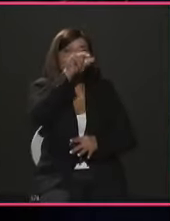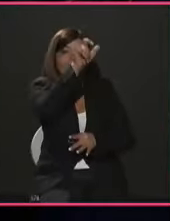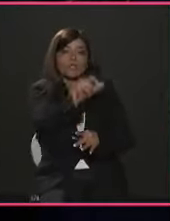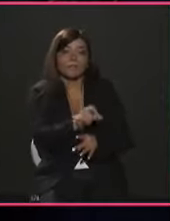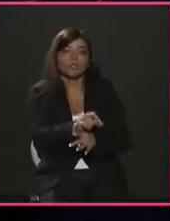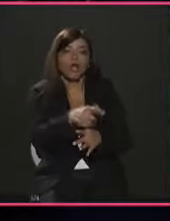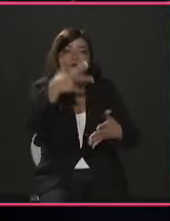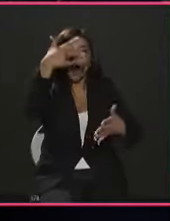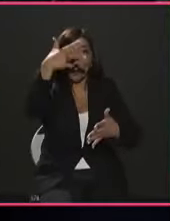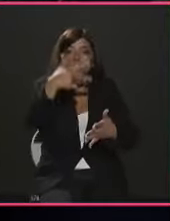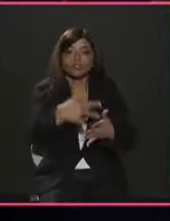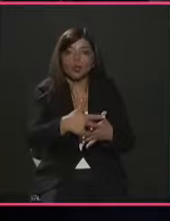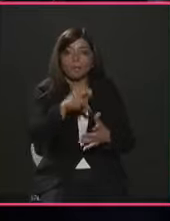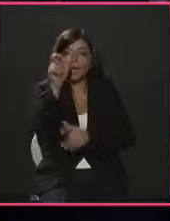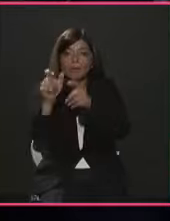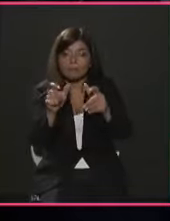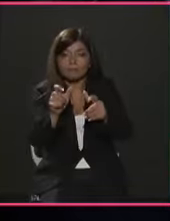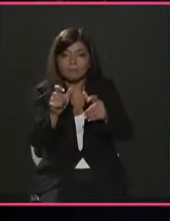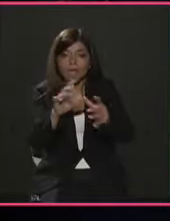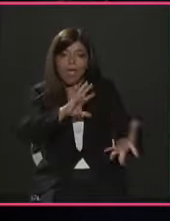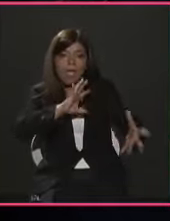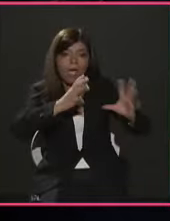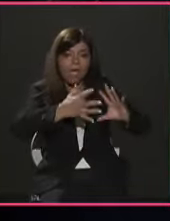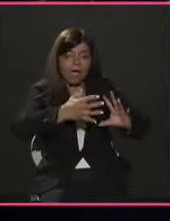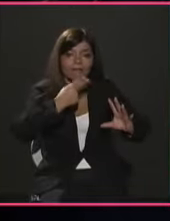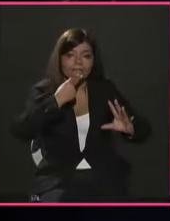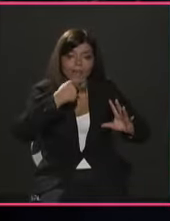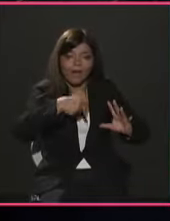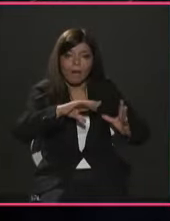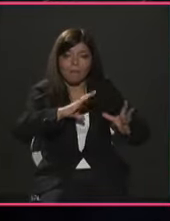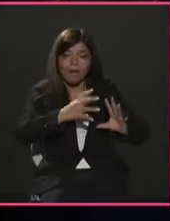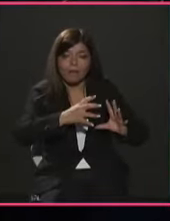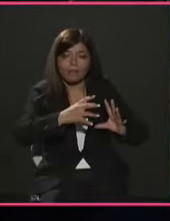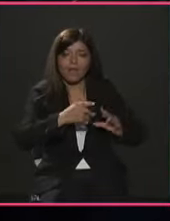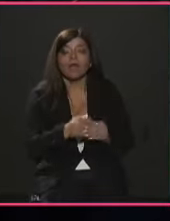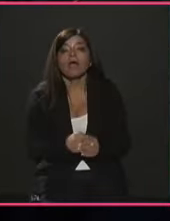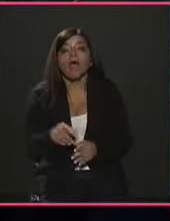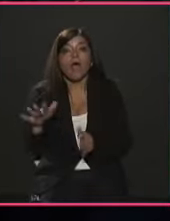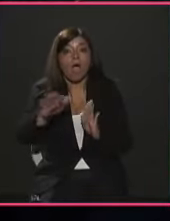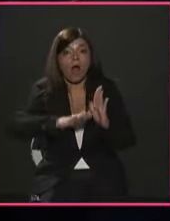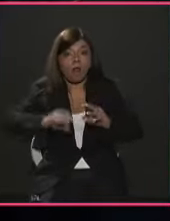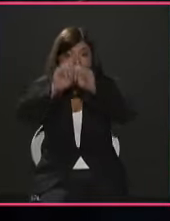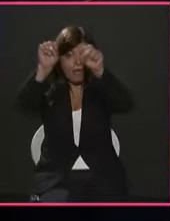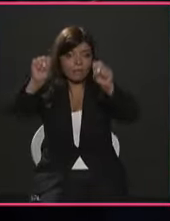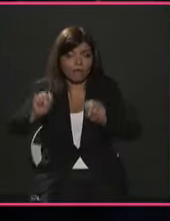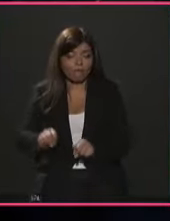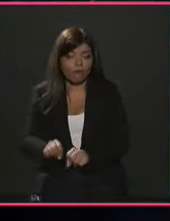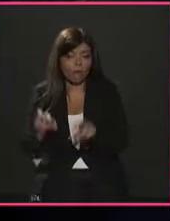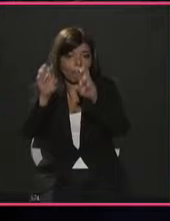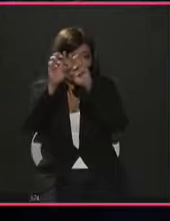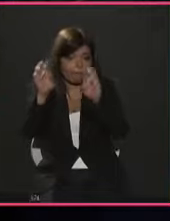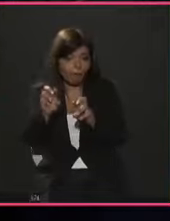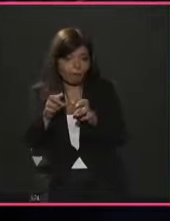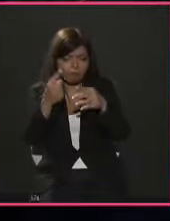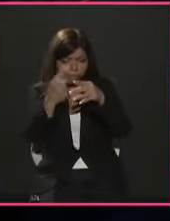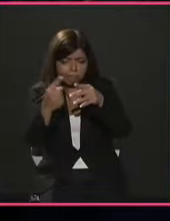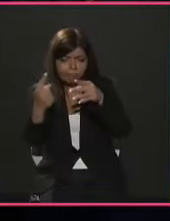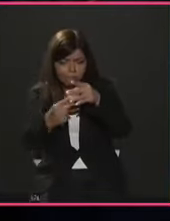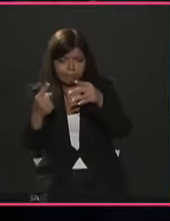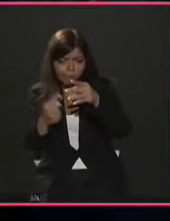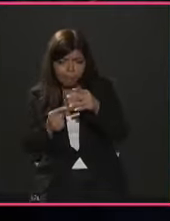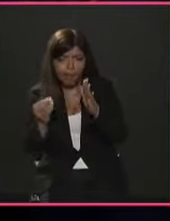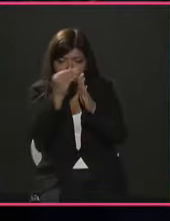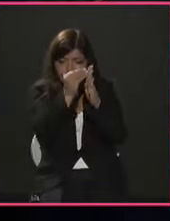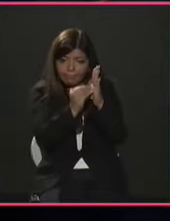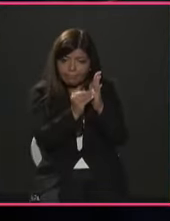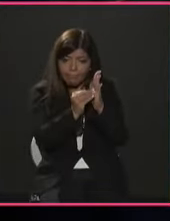en los 8000 habitantes que hay en el planeta estas eh plataformas tienen decenas de miles de